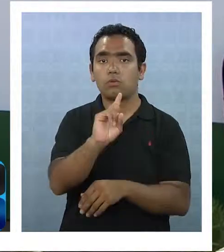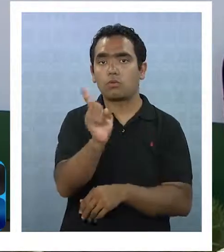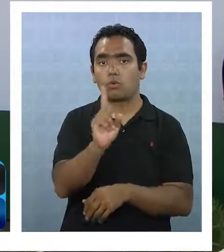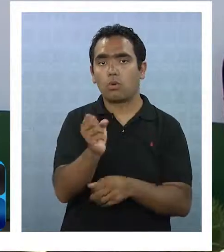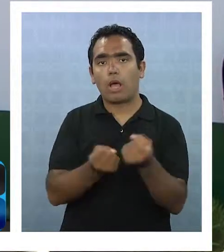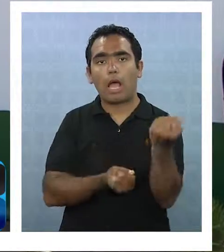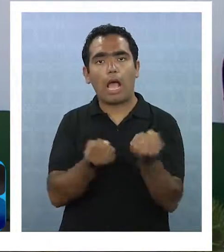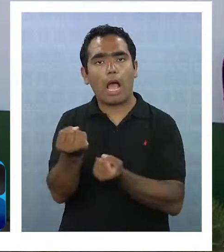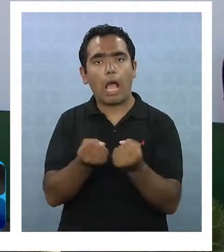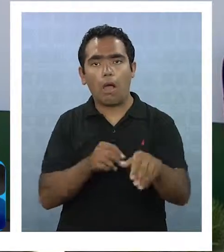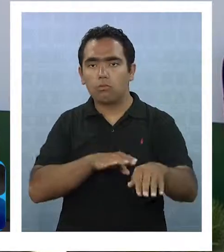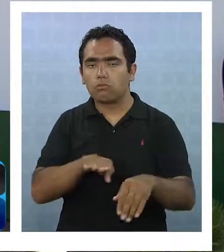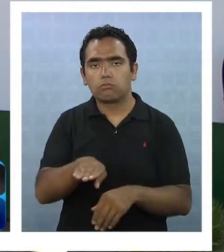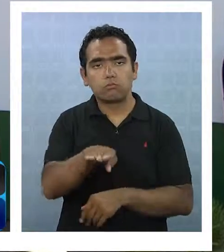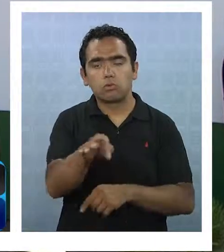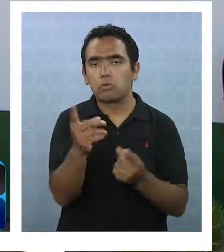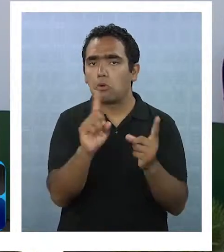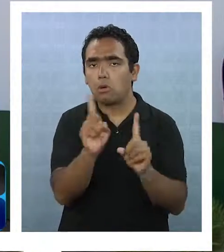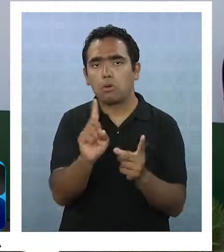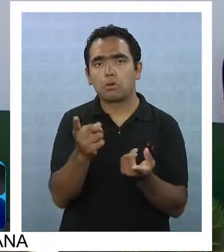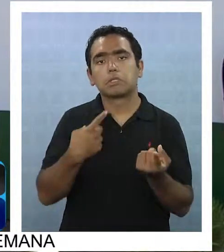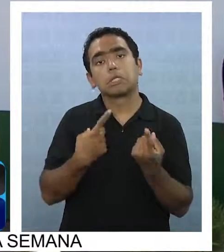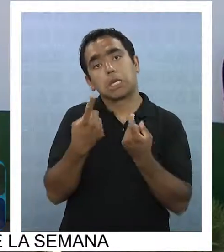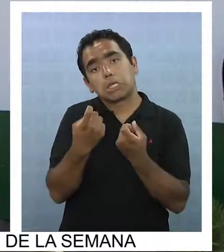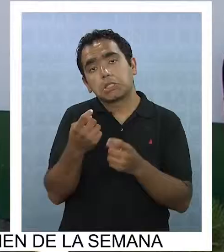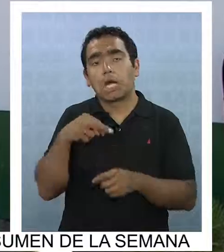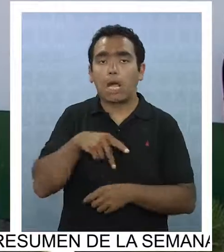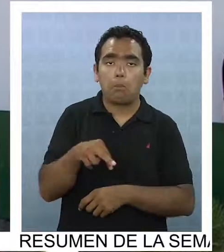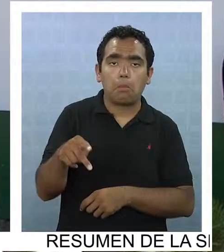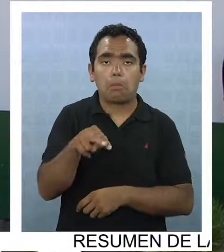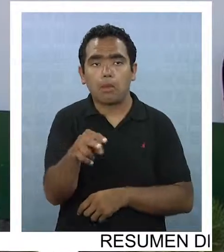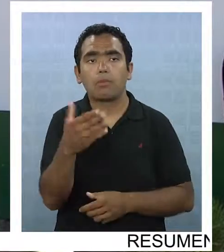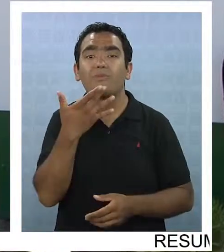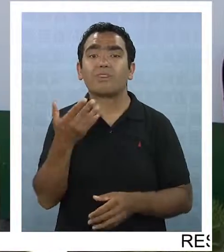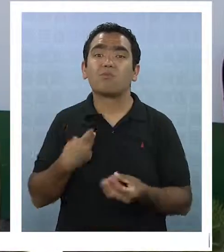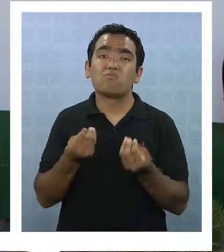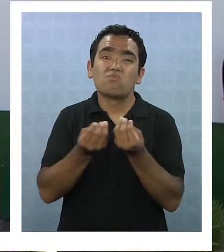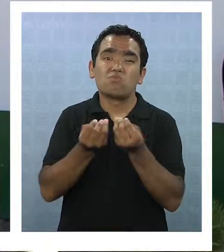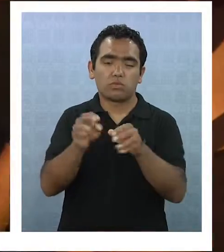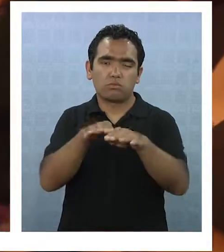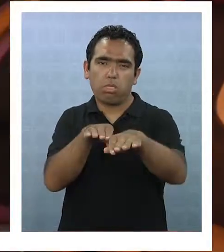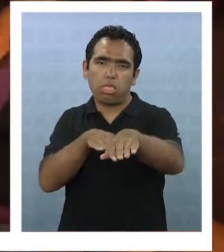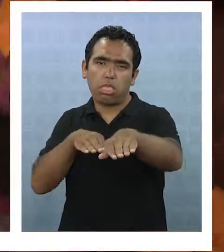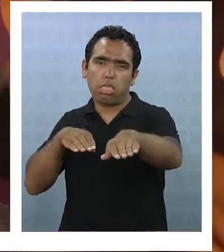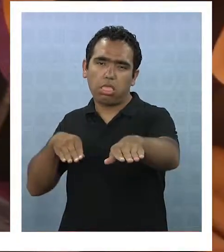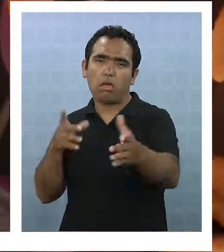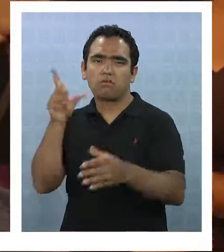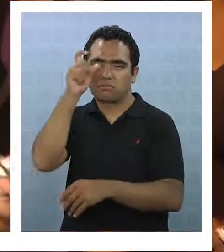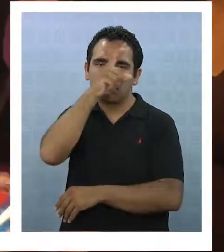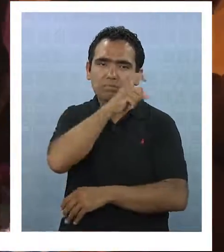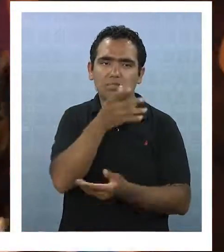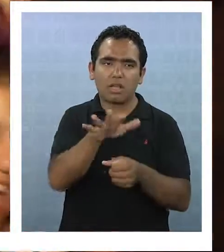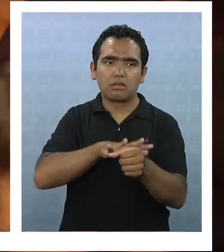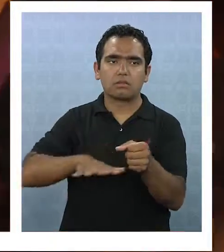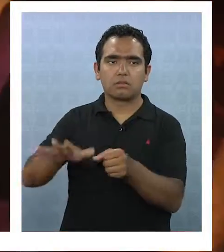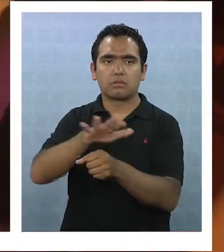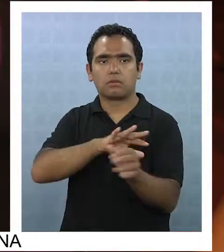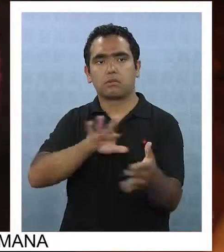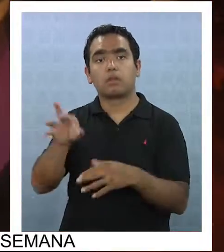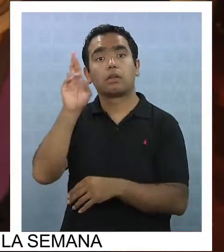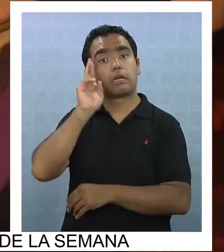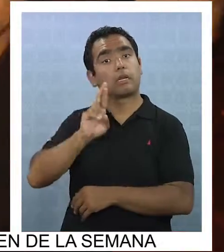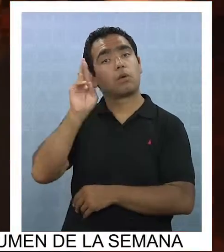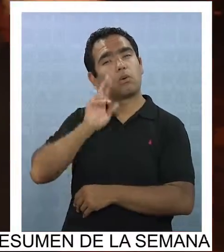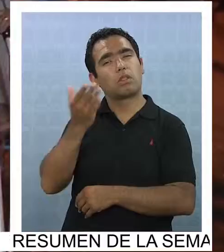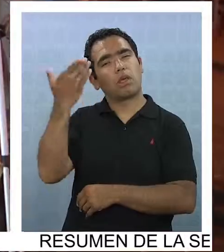vehículos, si no es necesario, toda vez que el vehículo también provoca una congestión vehicular que a veces puede complicar más la situación. Recordando eventos